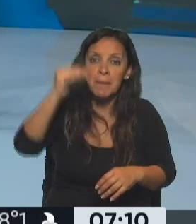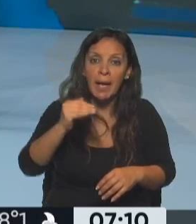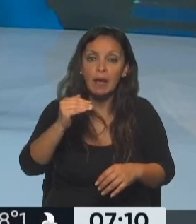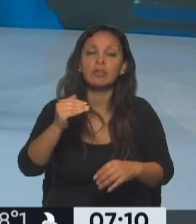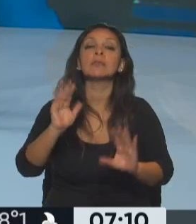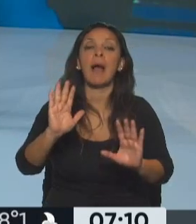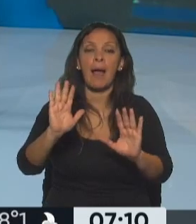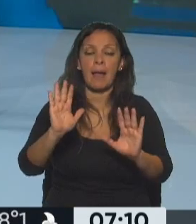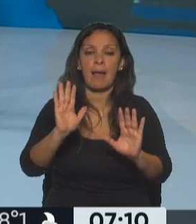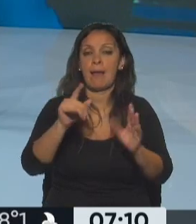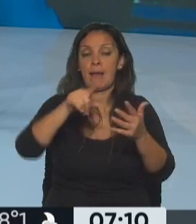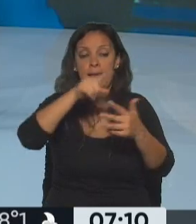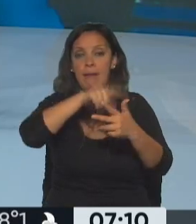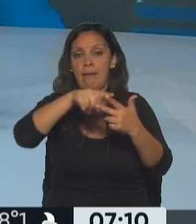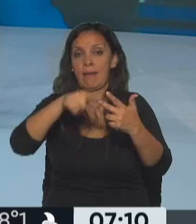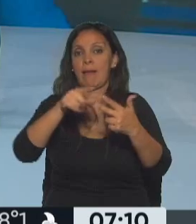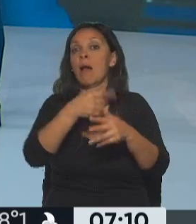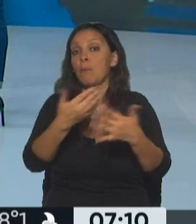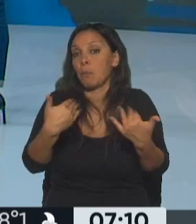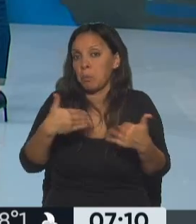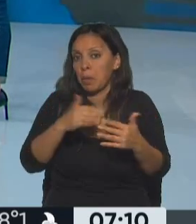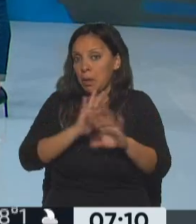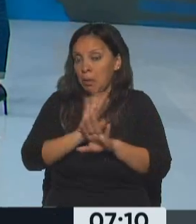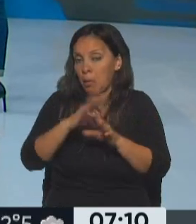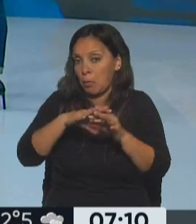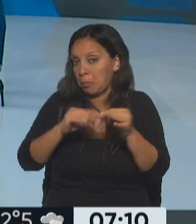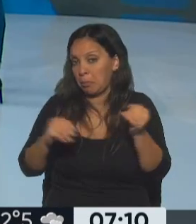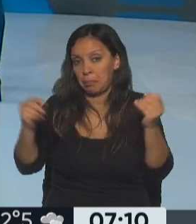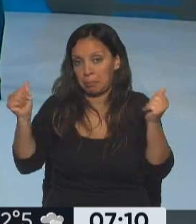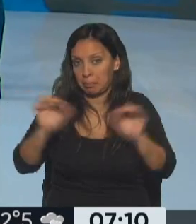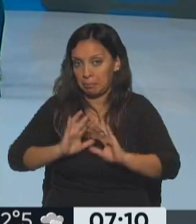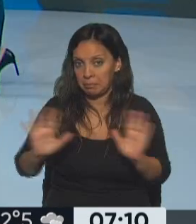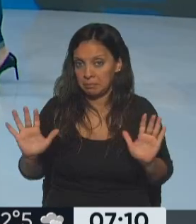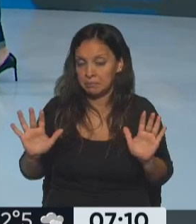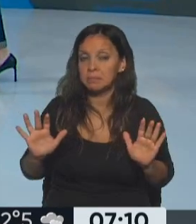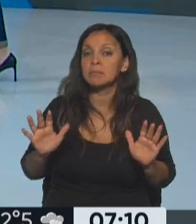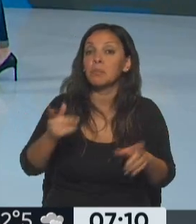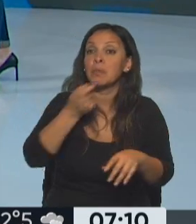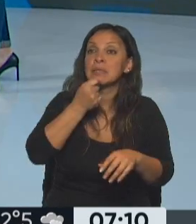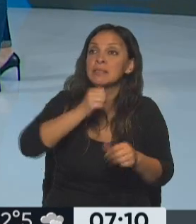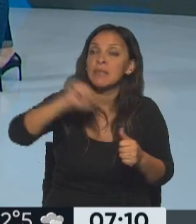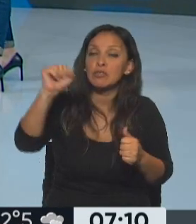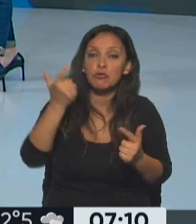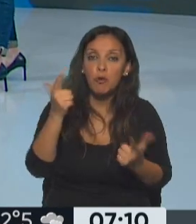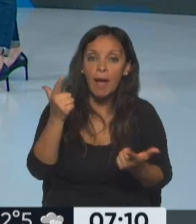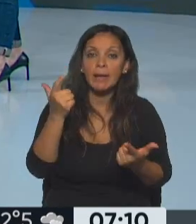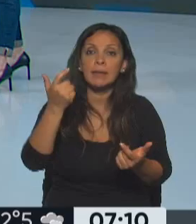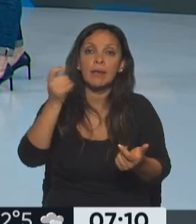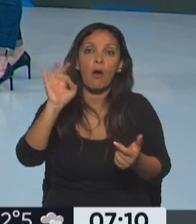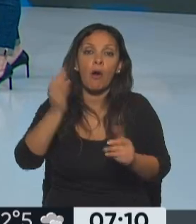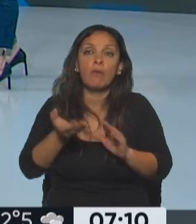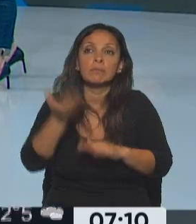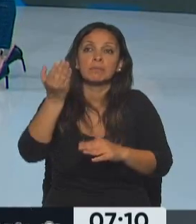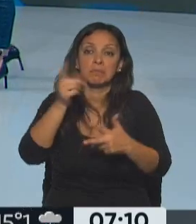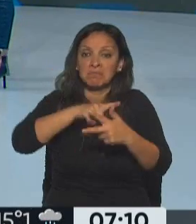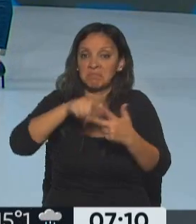medidas que son circunstanciales del momento pasarían a absorberse, porque si no hay inflación o los índices de inflación no son tan altos, no harían